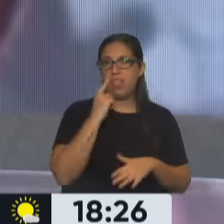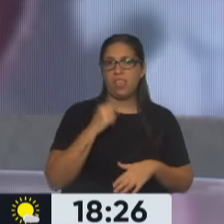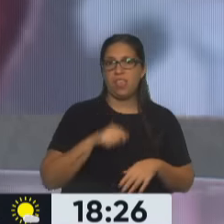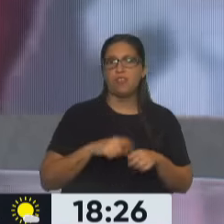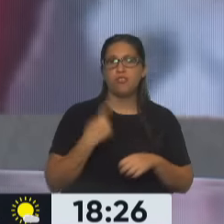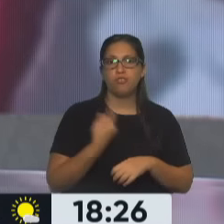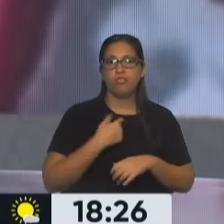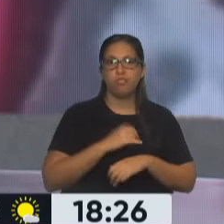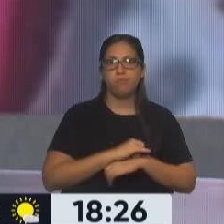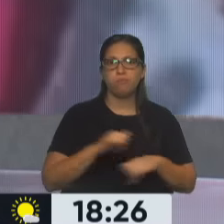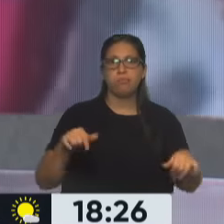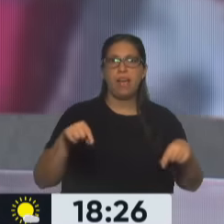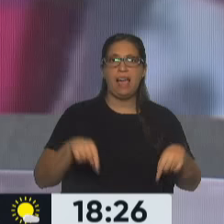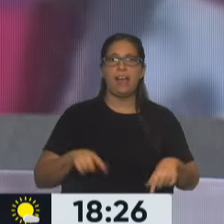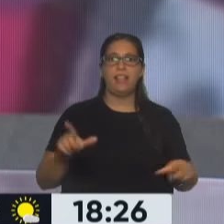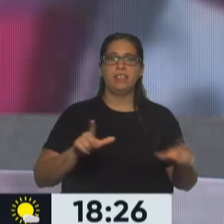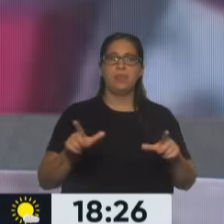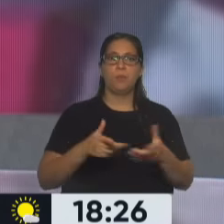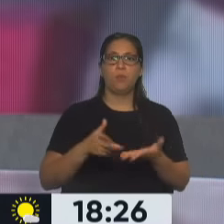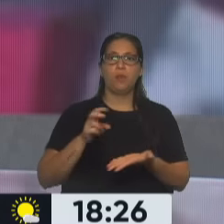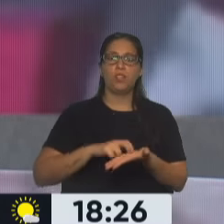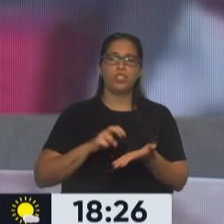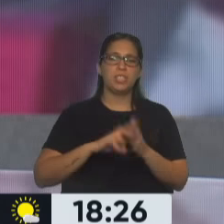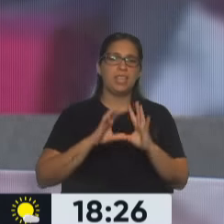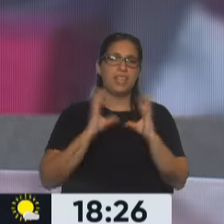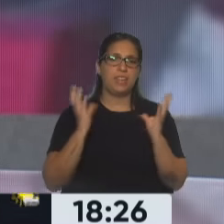estamos adelantando en esta edición de Televisión